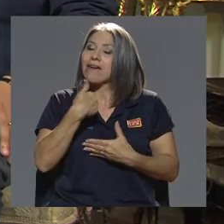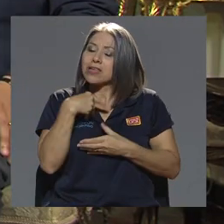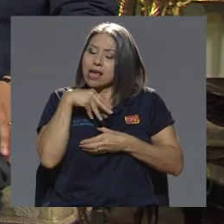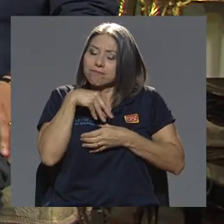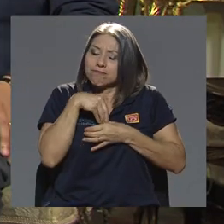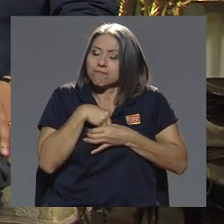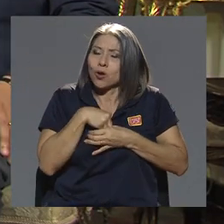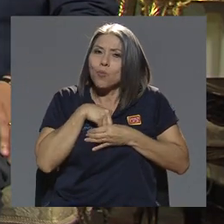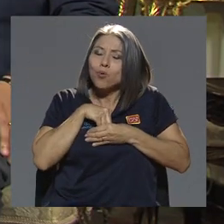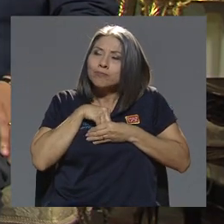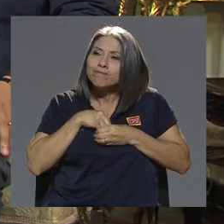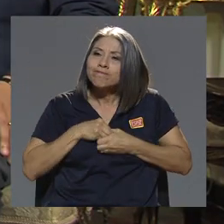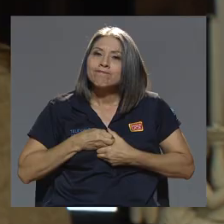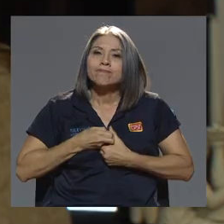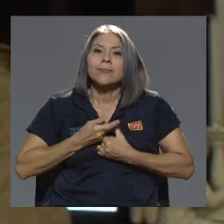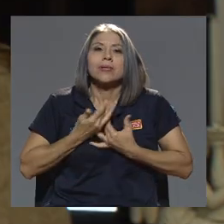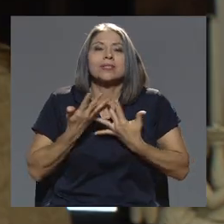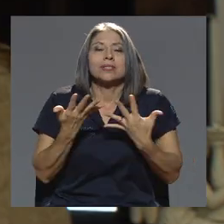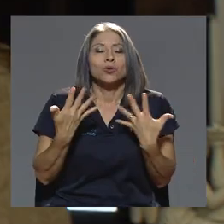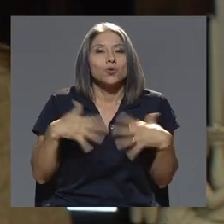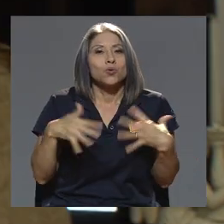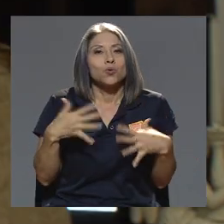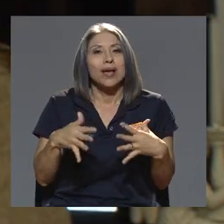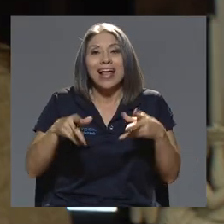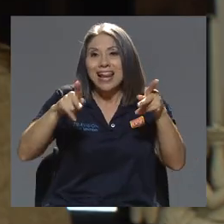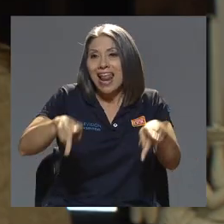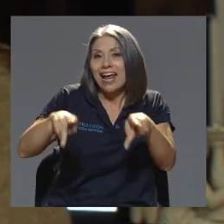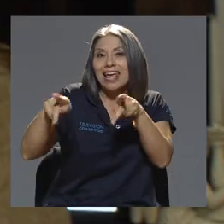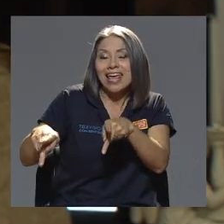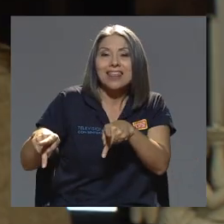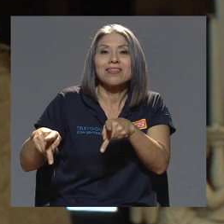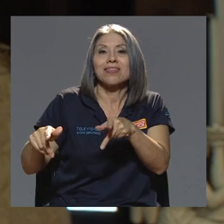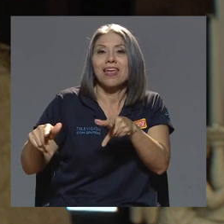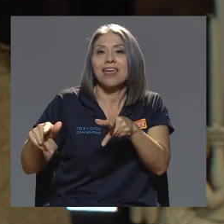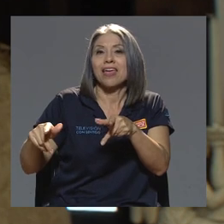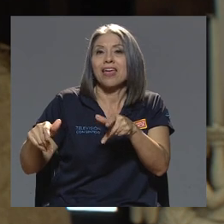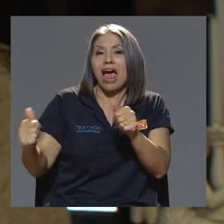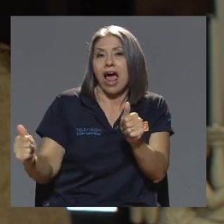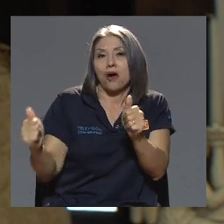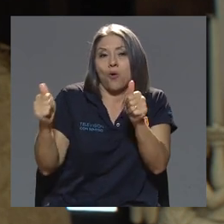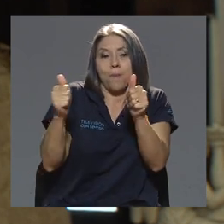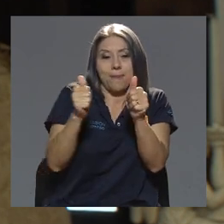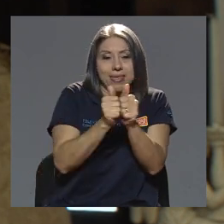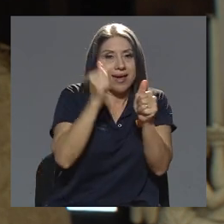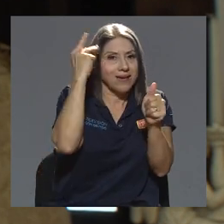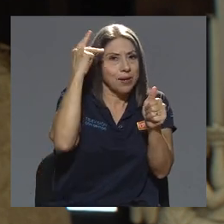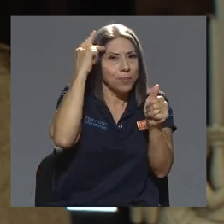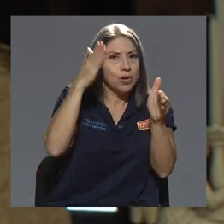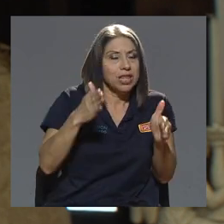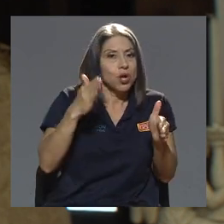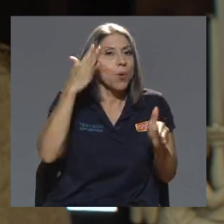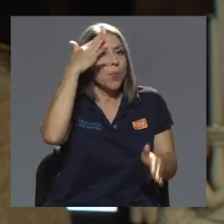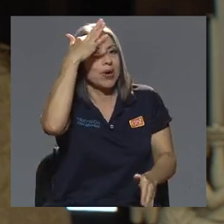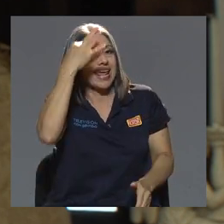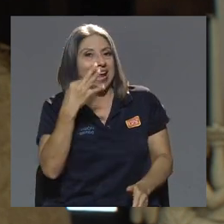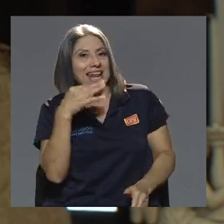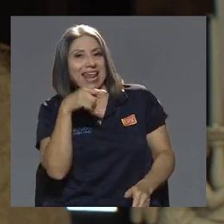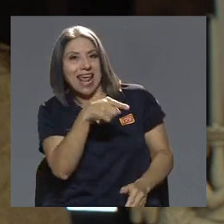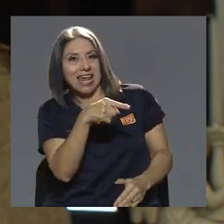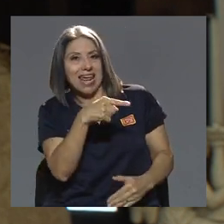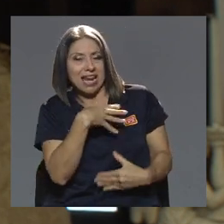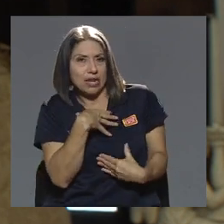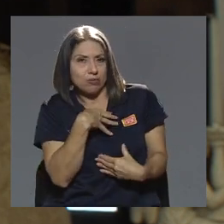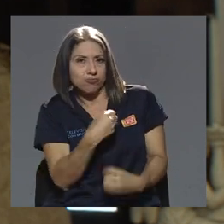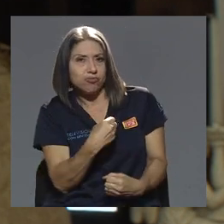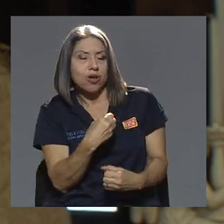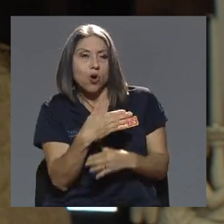mística enorme. La gente lo acompañaba al político porque creía en él,